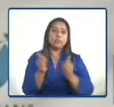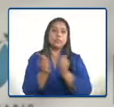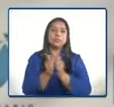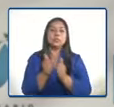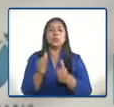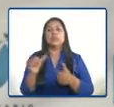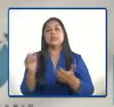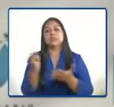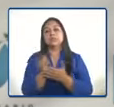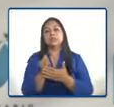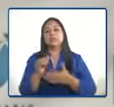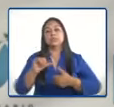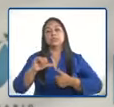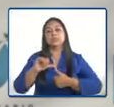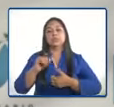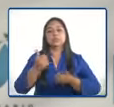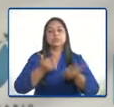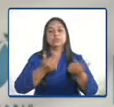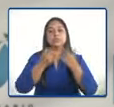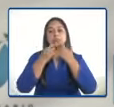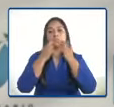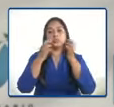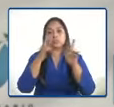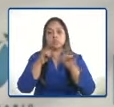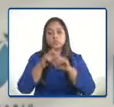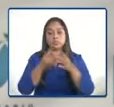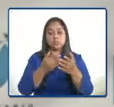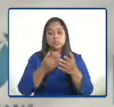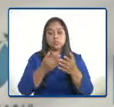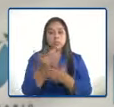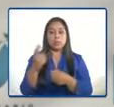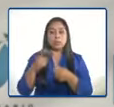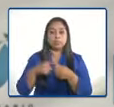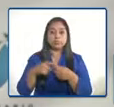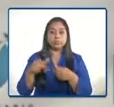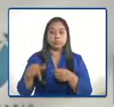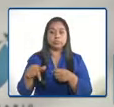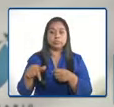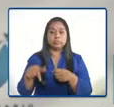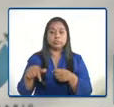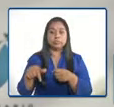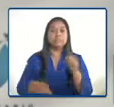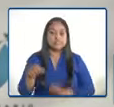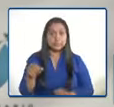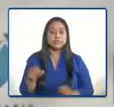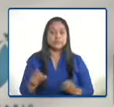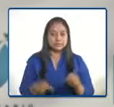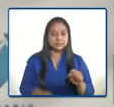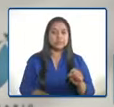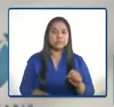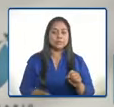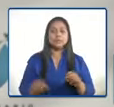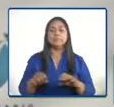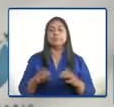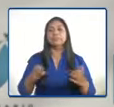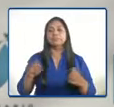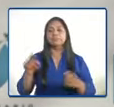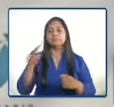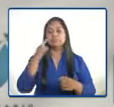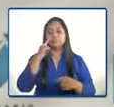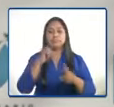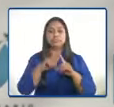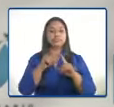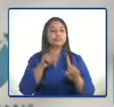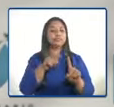Centroamericano de Administración Pública, inicia una nueva cohorte ahorita en el mes de septiembre. Y este, por supuesto, va destinado